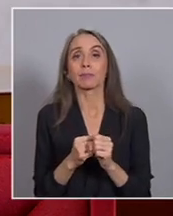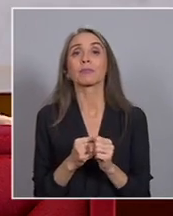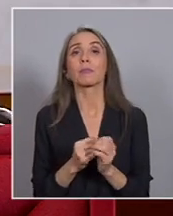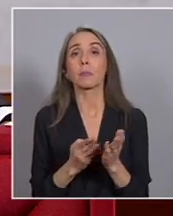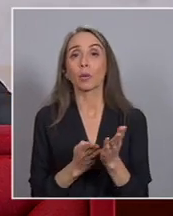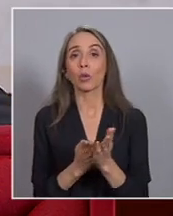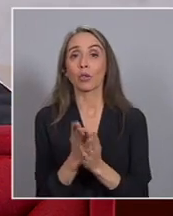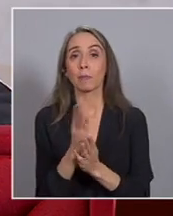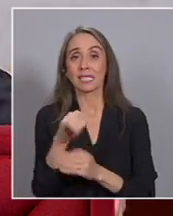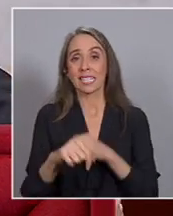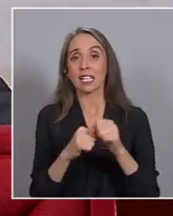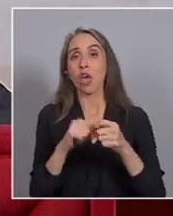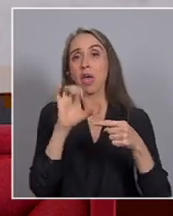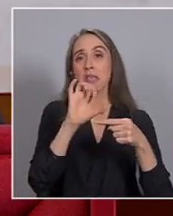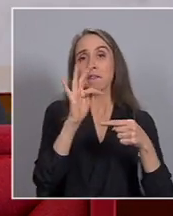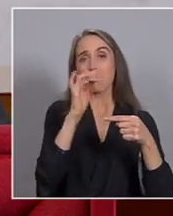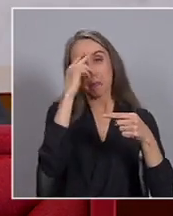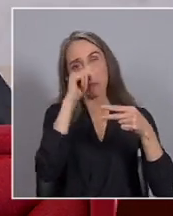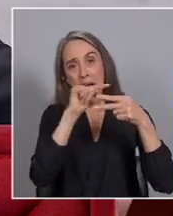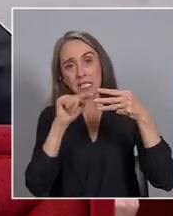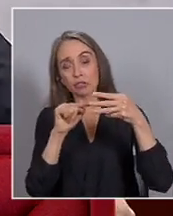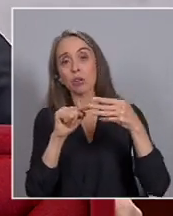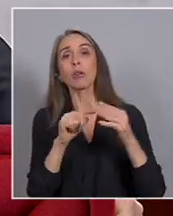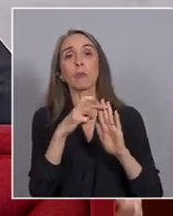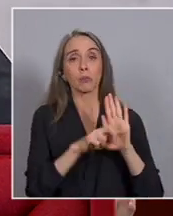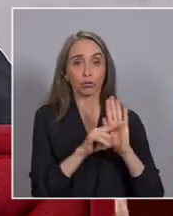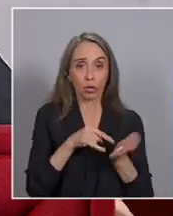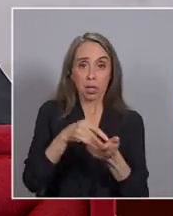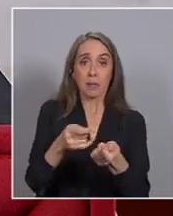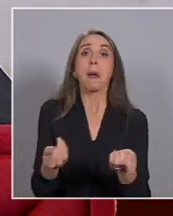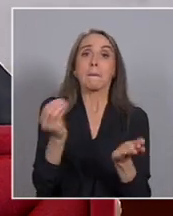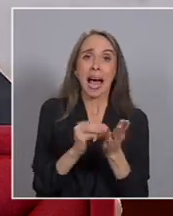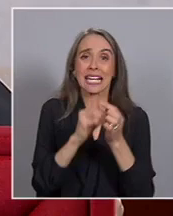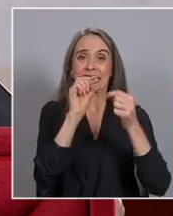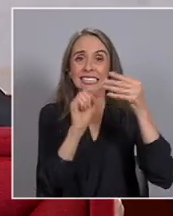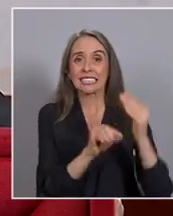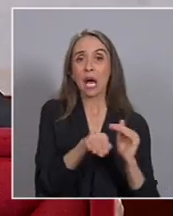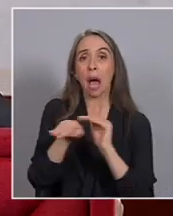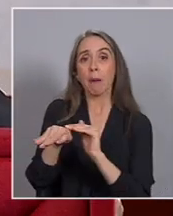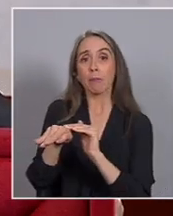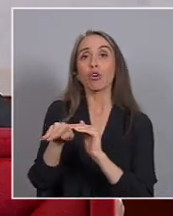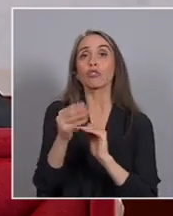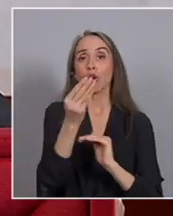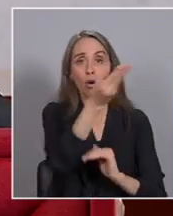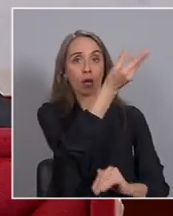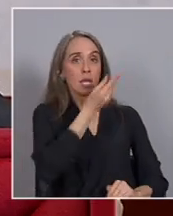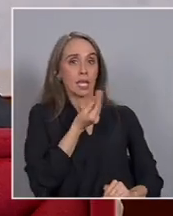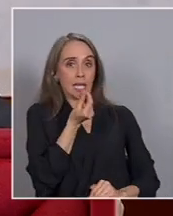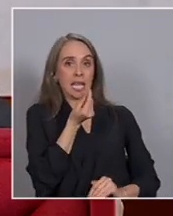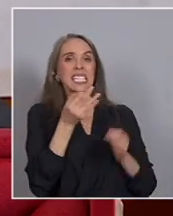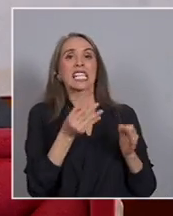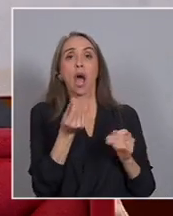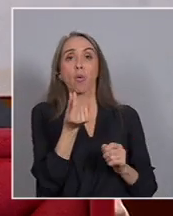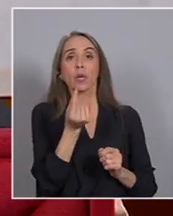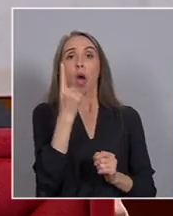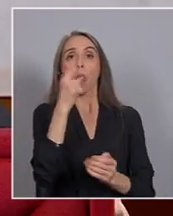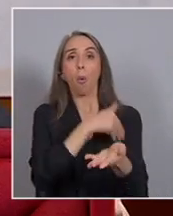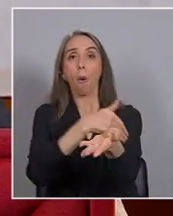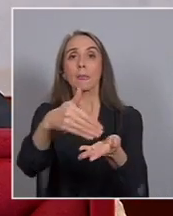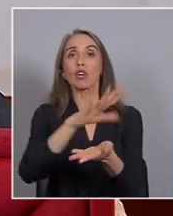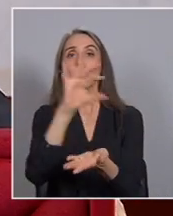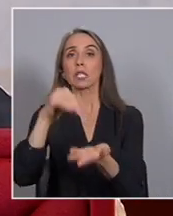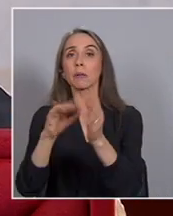comienzos de este año, impulsamos un paquete de medidas adicionales para brindar seguridad económica a más de 1,5 millones de